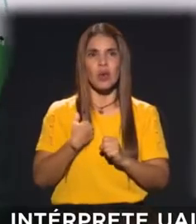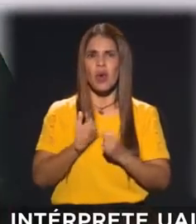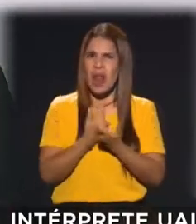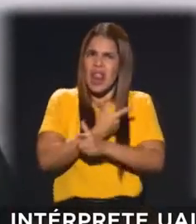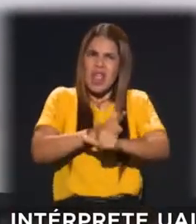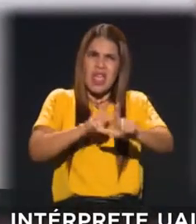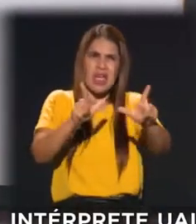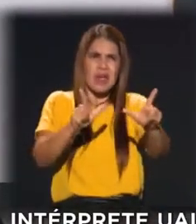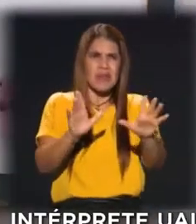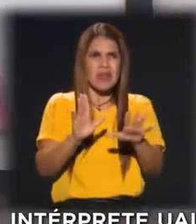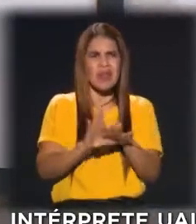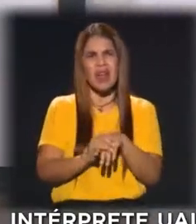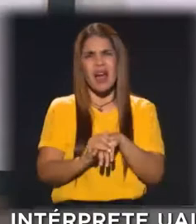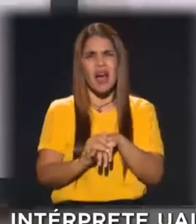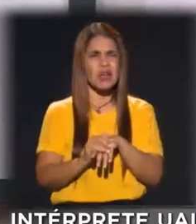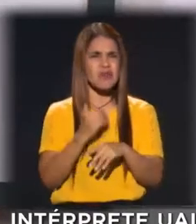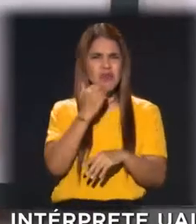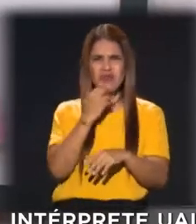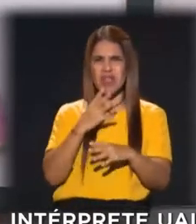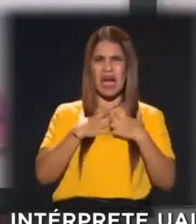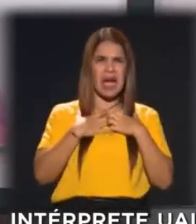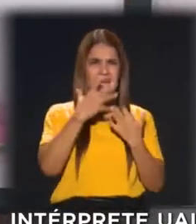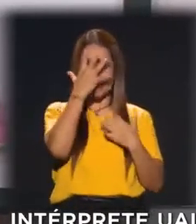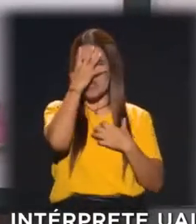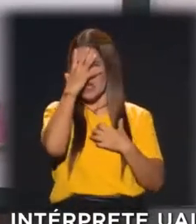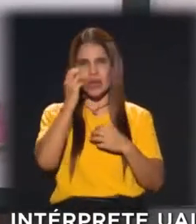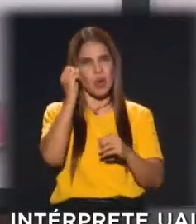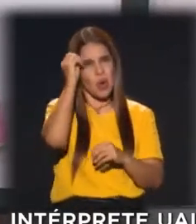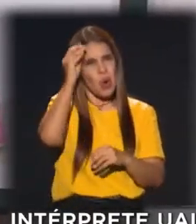limitar. Es que el pase es muy técnico, no lo sé. Por